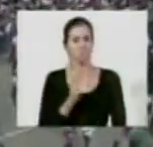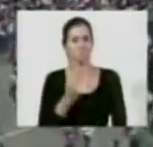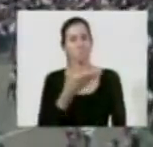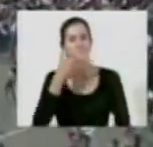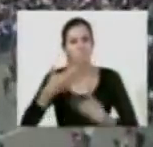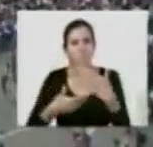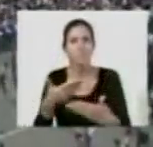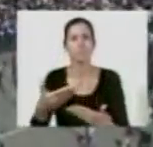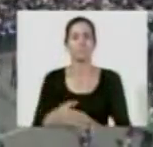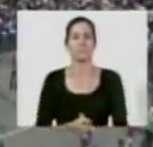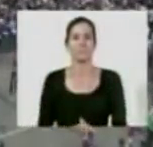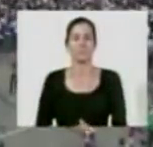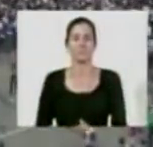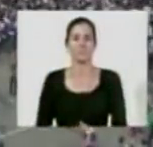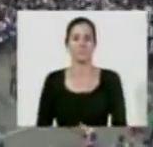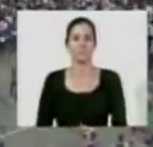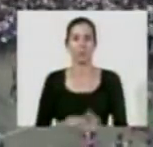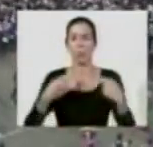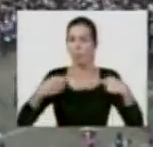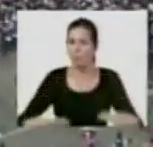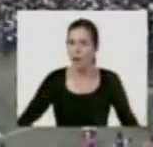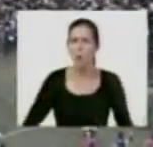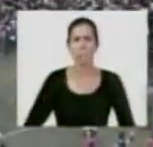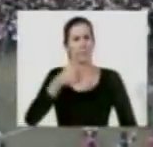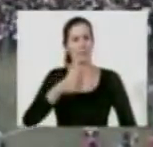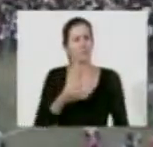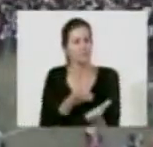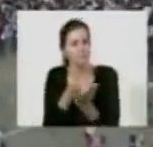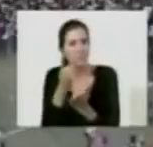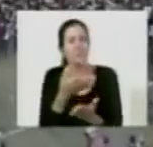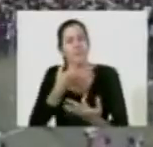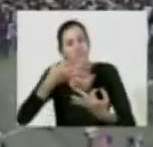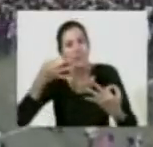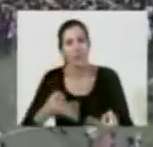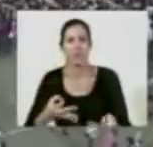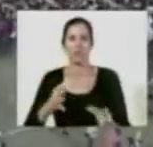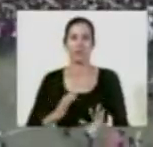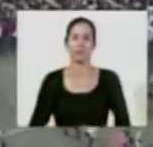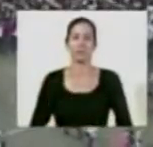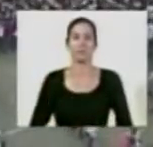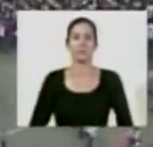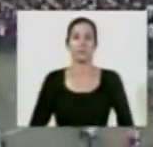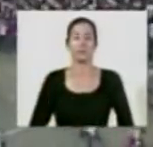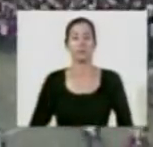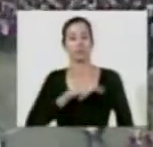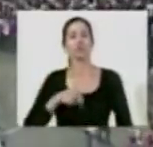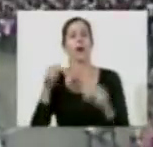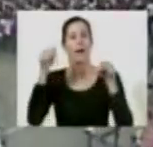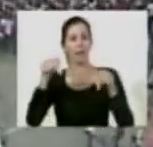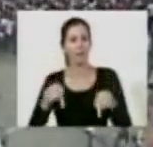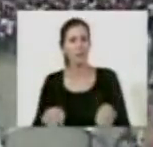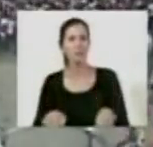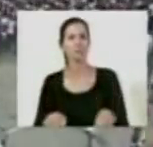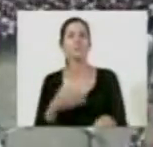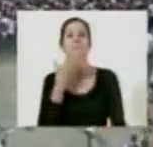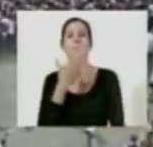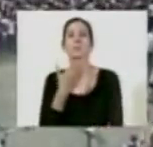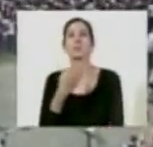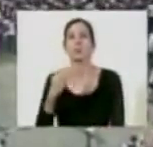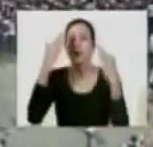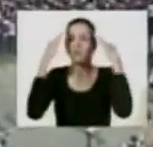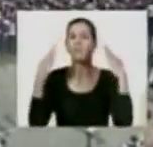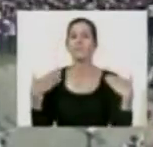de un humanismo, de lealtad y sinceridad? Y por eso nosotros estamos aquí pidiéndole a la Virgen que